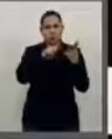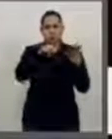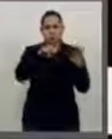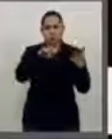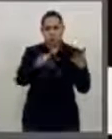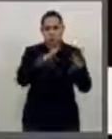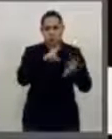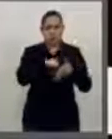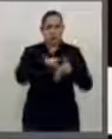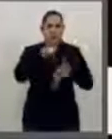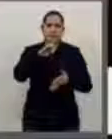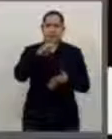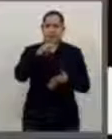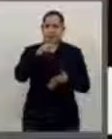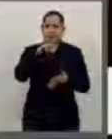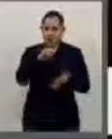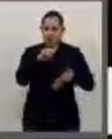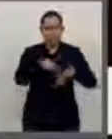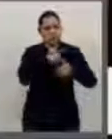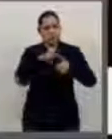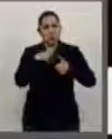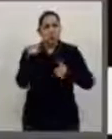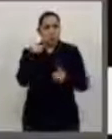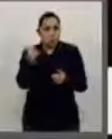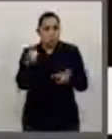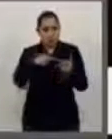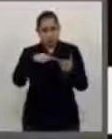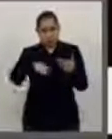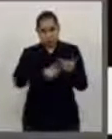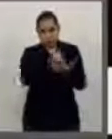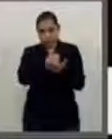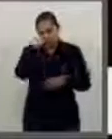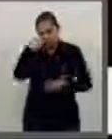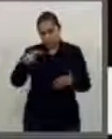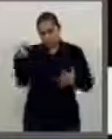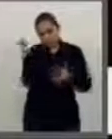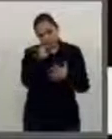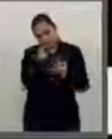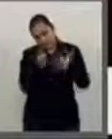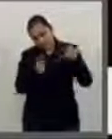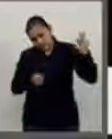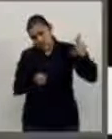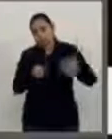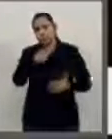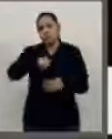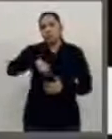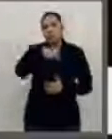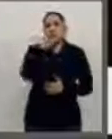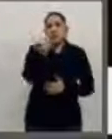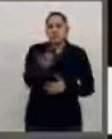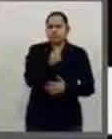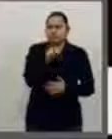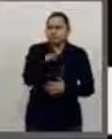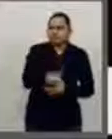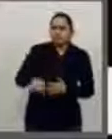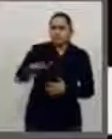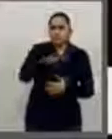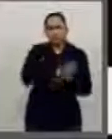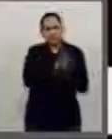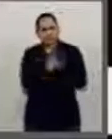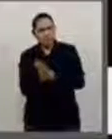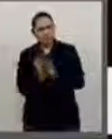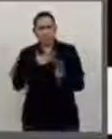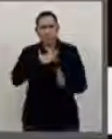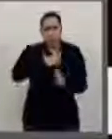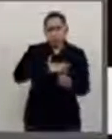Roma y Ciudad de México se cimbraron ante una nueva generación que reclamaba nuevas formas de participación democrática y que cuestionaron la